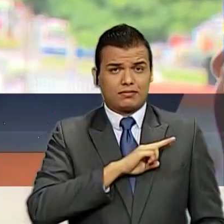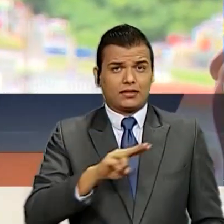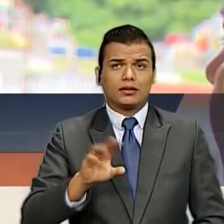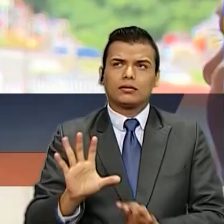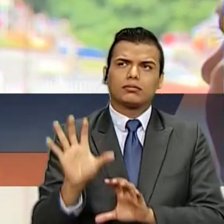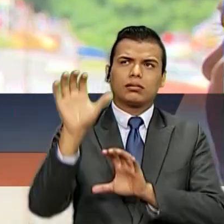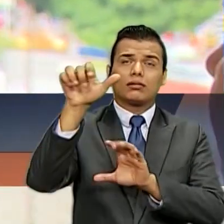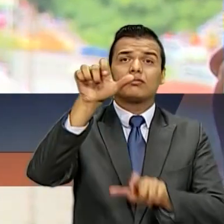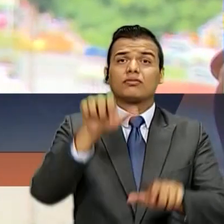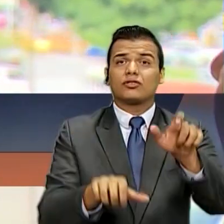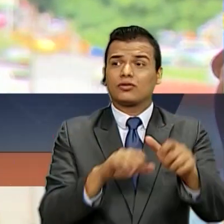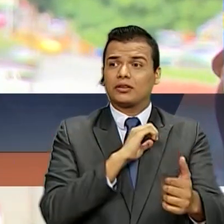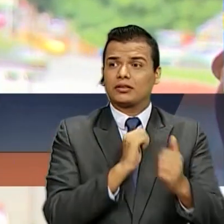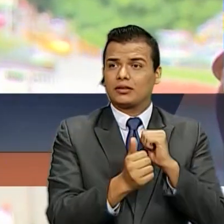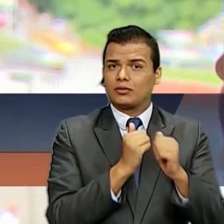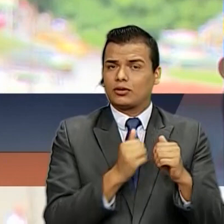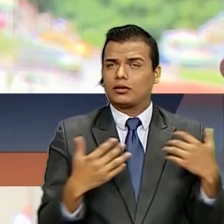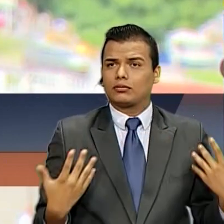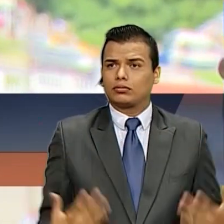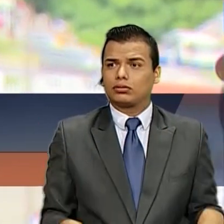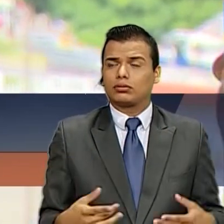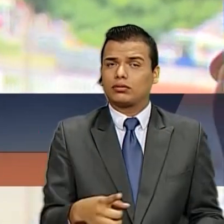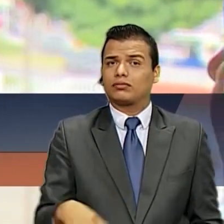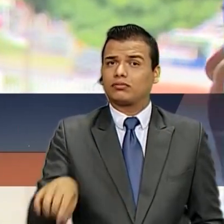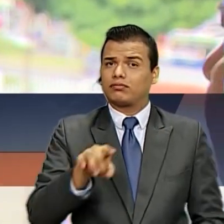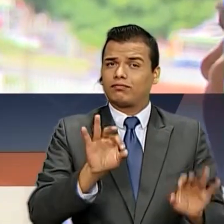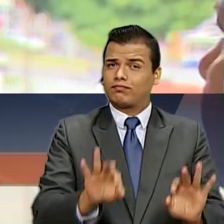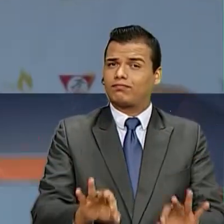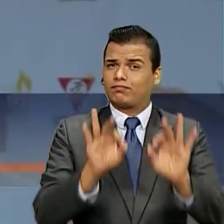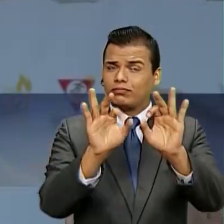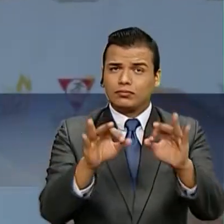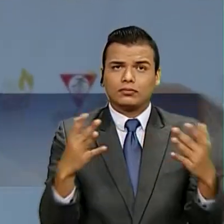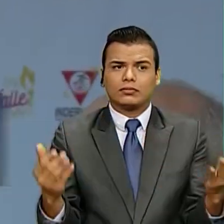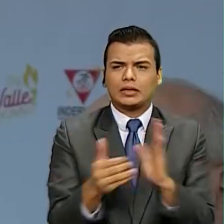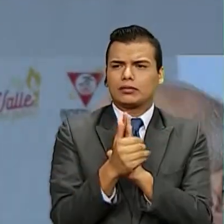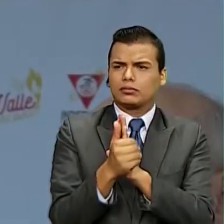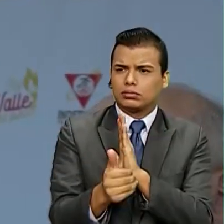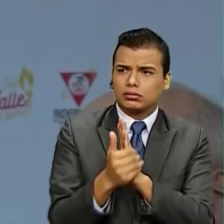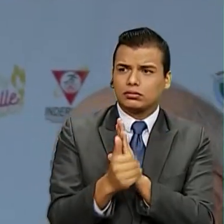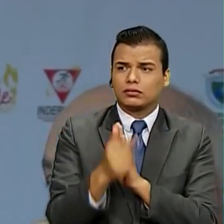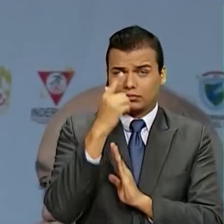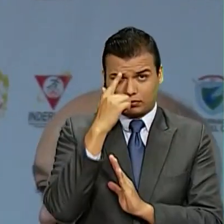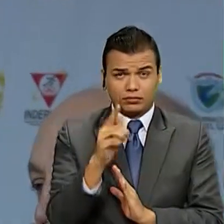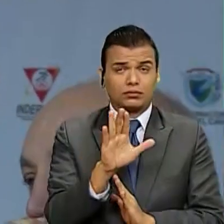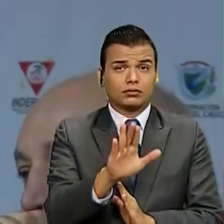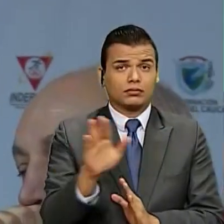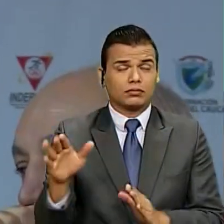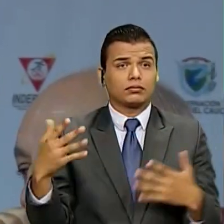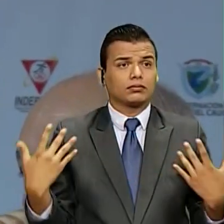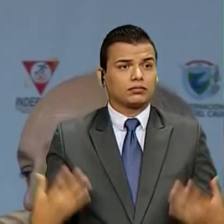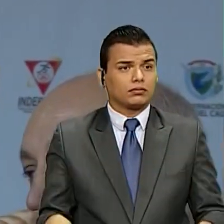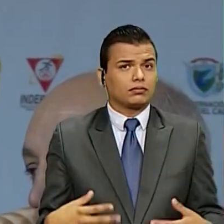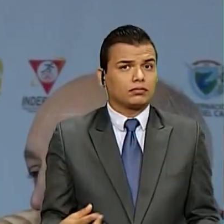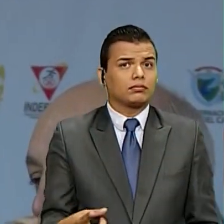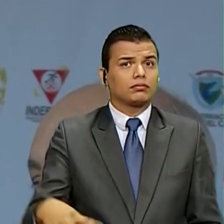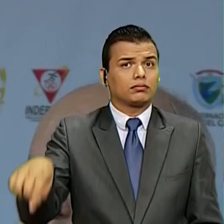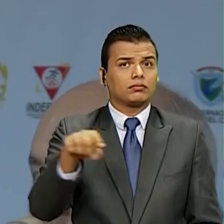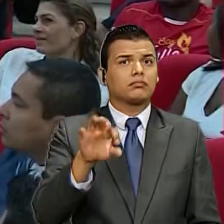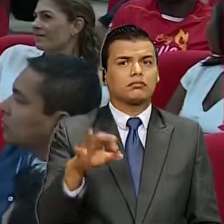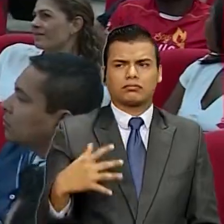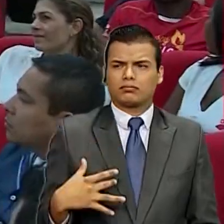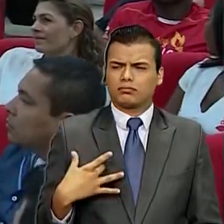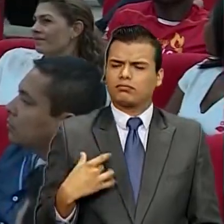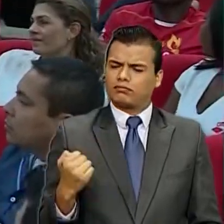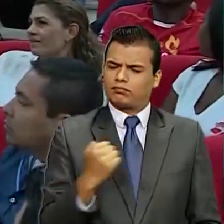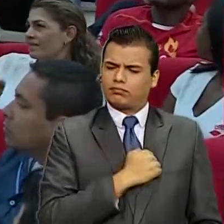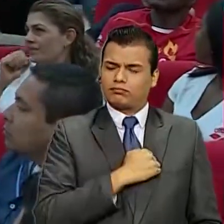grandes deportistas que se han tenido que ir para otros departamentos. Eso también forma de parte de Valle Oro Puro, de ese sentido de